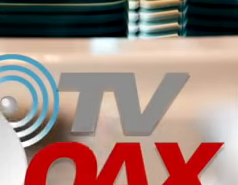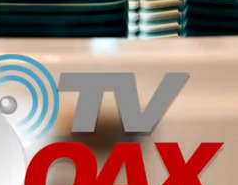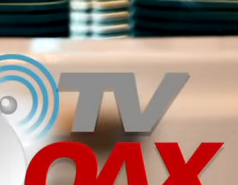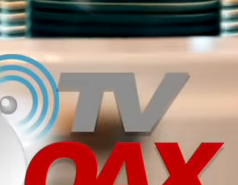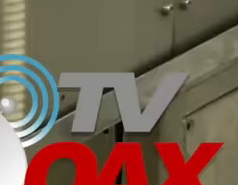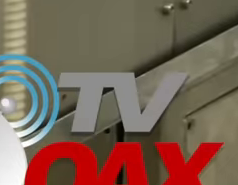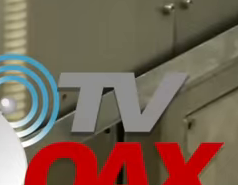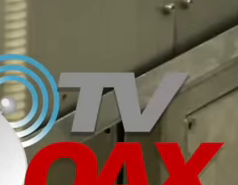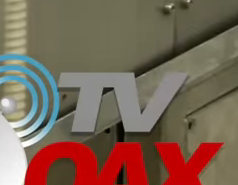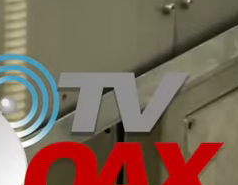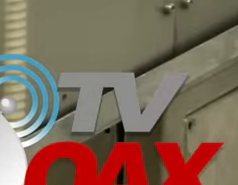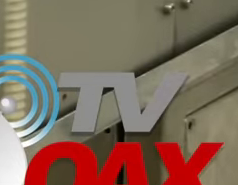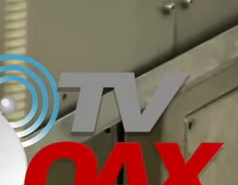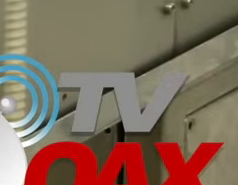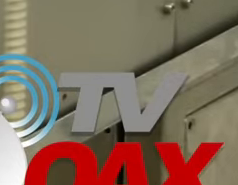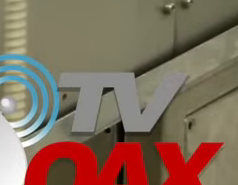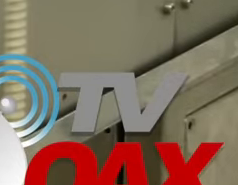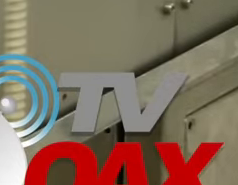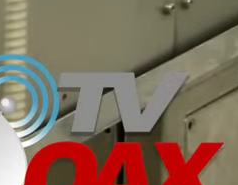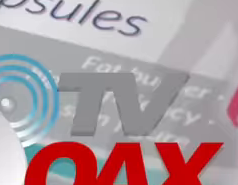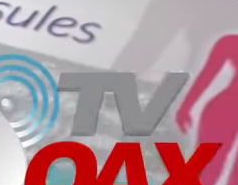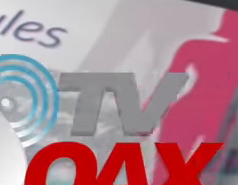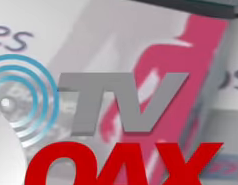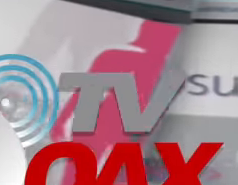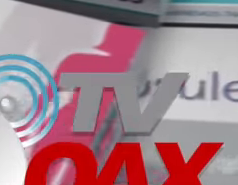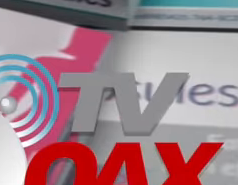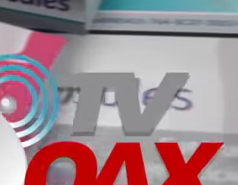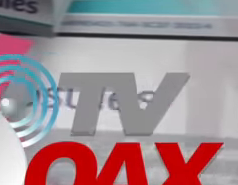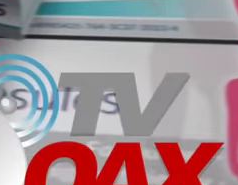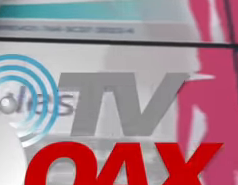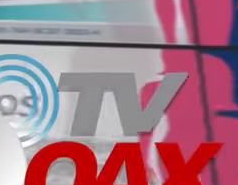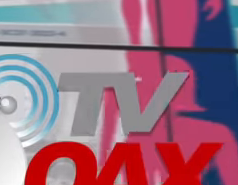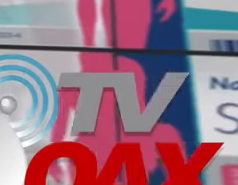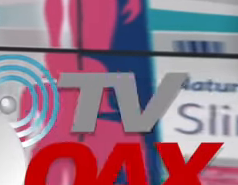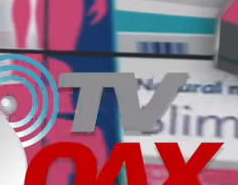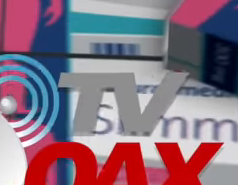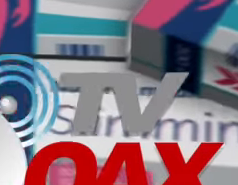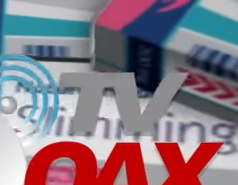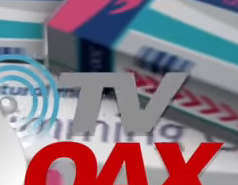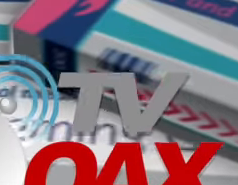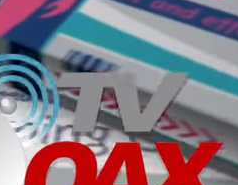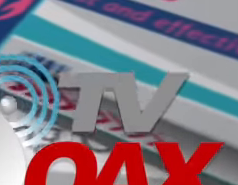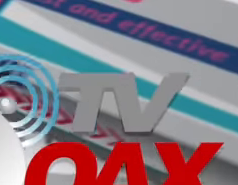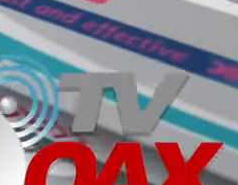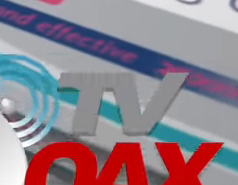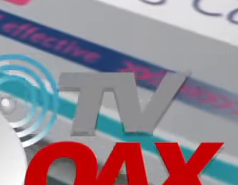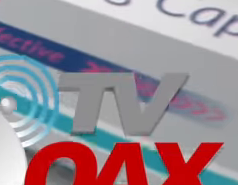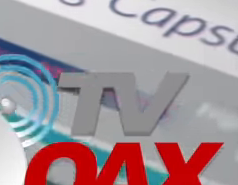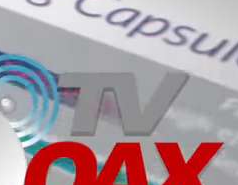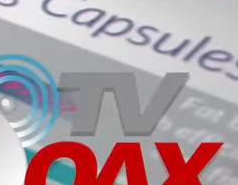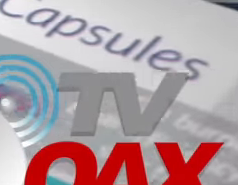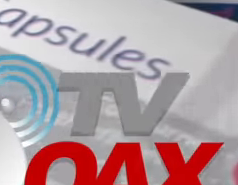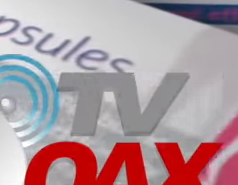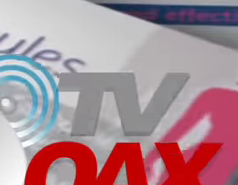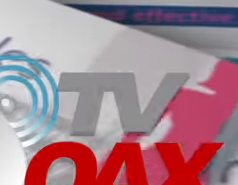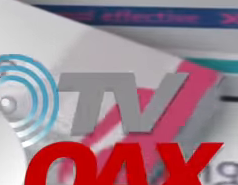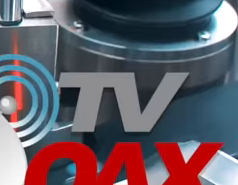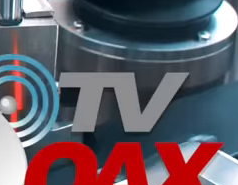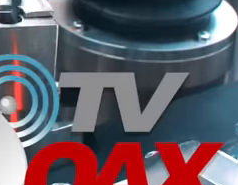empresa Birmex es una empresa de propiedad mayoritariamente estatal que desarrolla, produce,